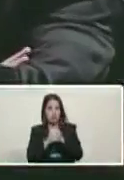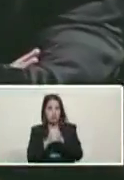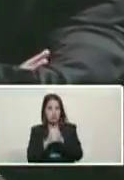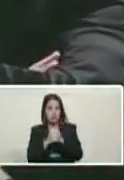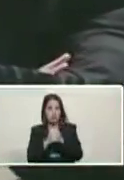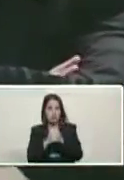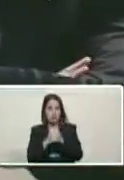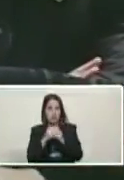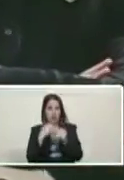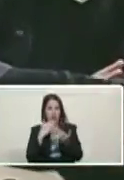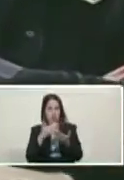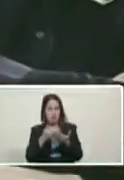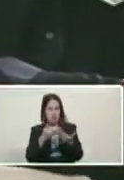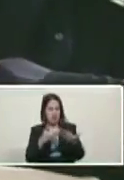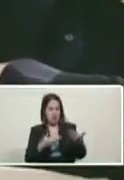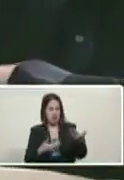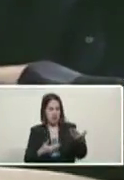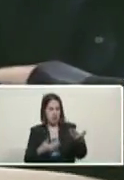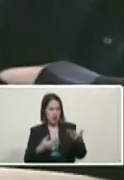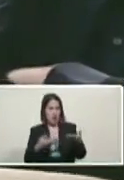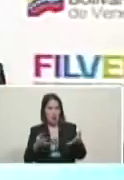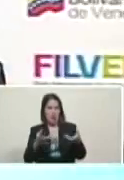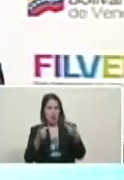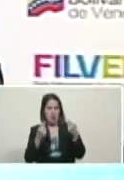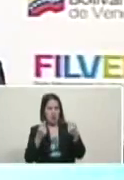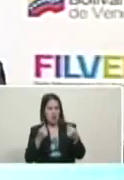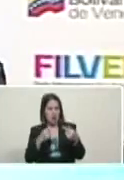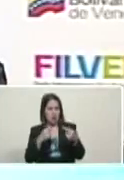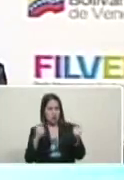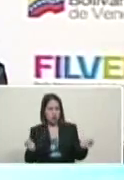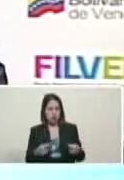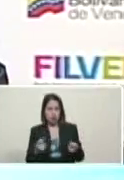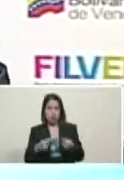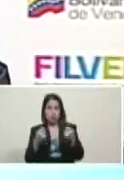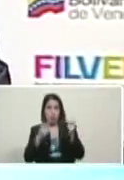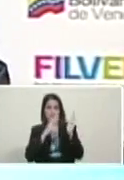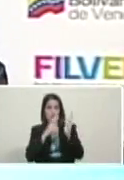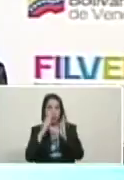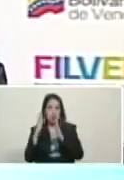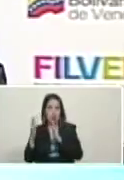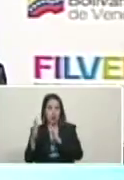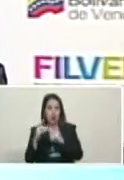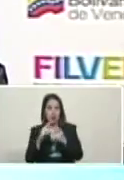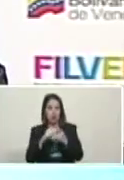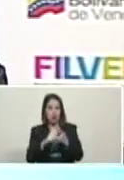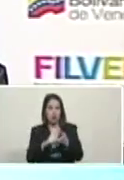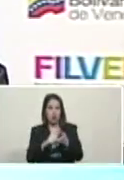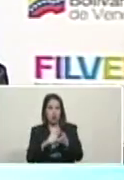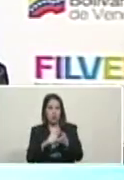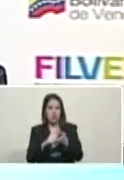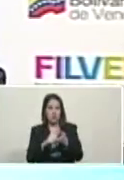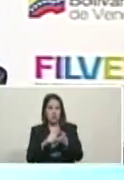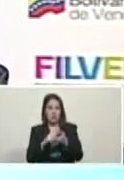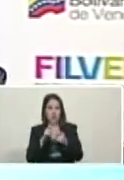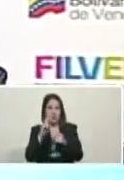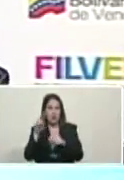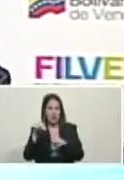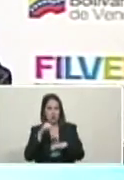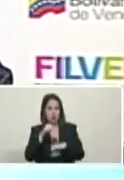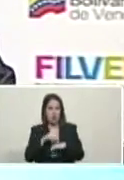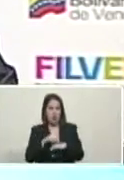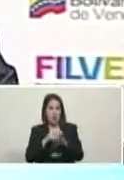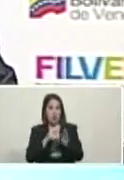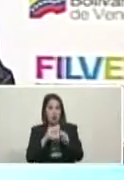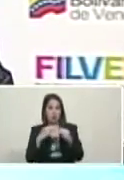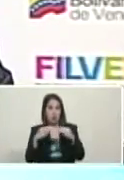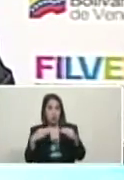me solicitan recursos adicionales para el reimpulso de los servicios bibliotecarios de la Biblioteca Nacional y la Red de Bibliotecas